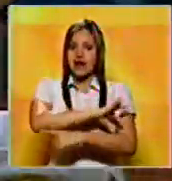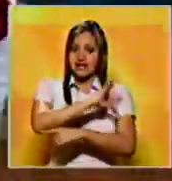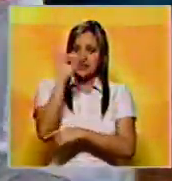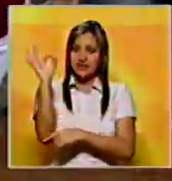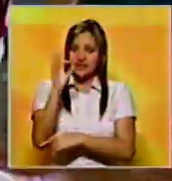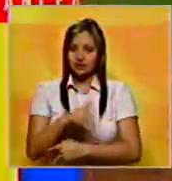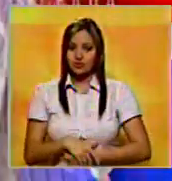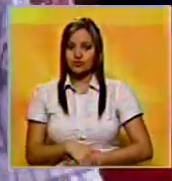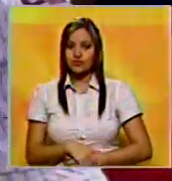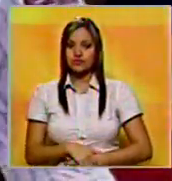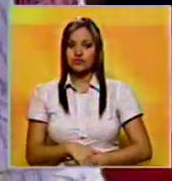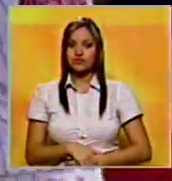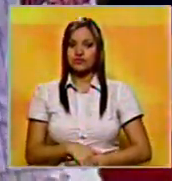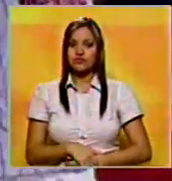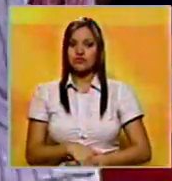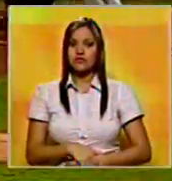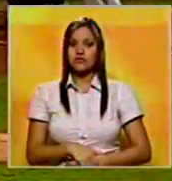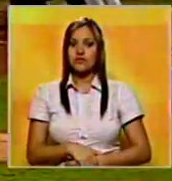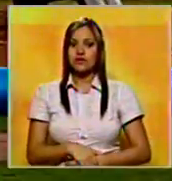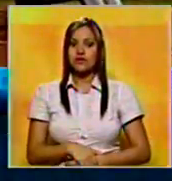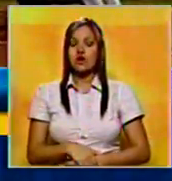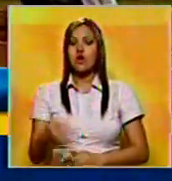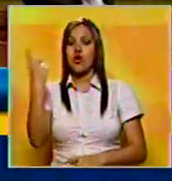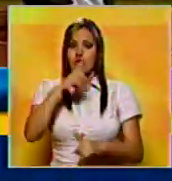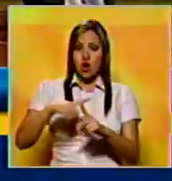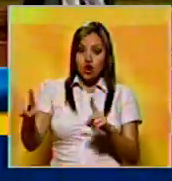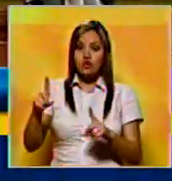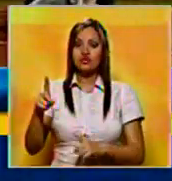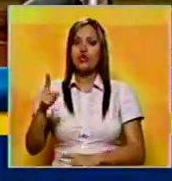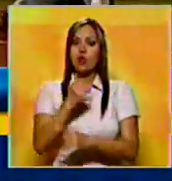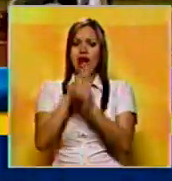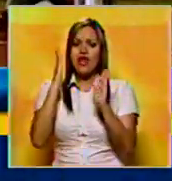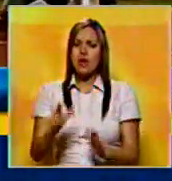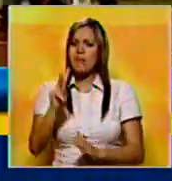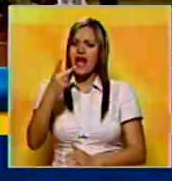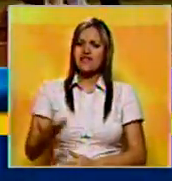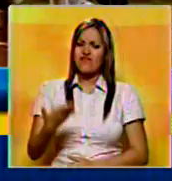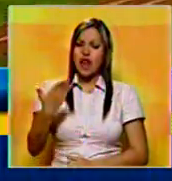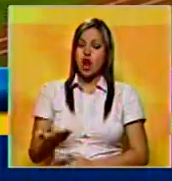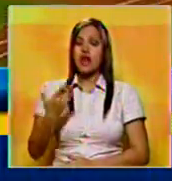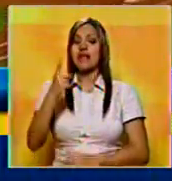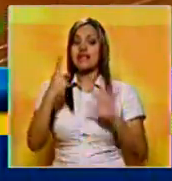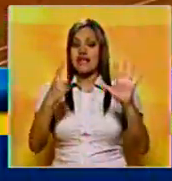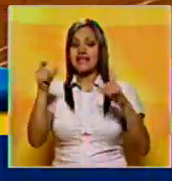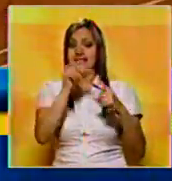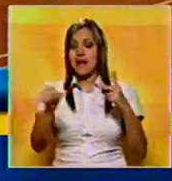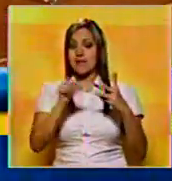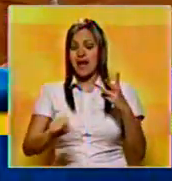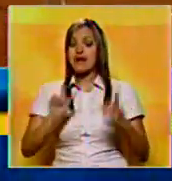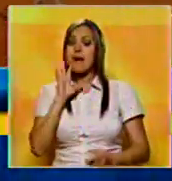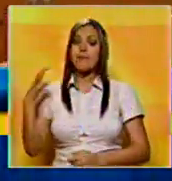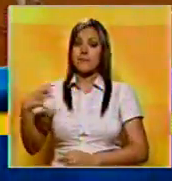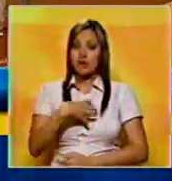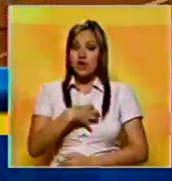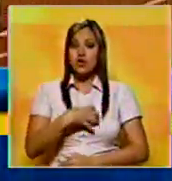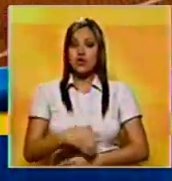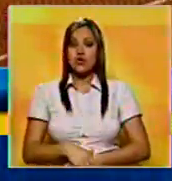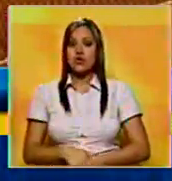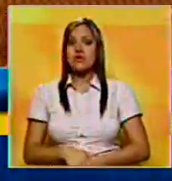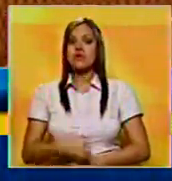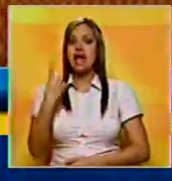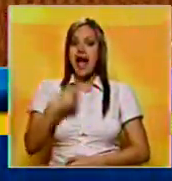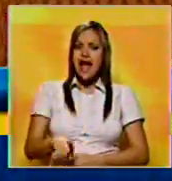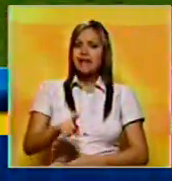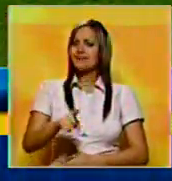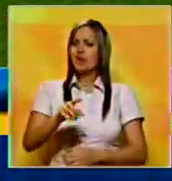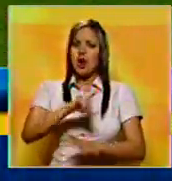Barquisimeto. Por cierto que Carlos Rivero se alzó como el jugador más valioso de la sexta semana de campeonato. El infielder de Bravos de Margarita ganó de forma